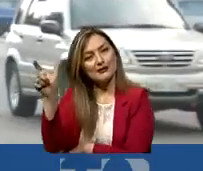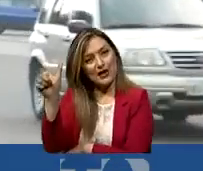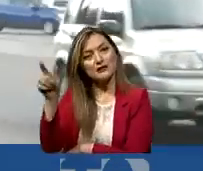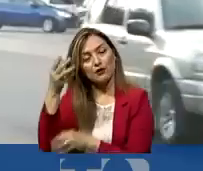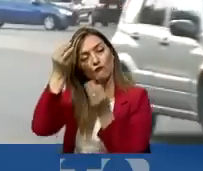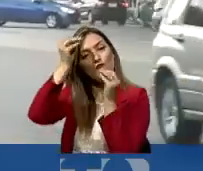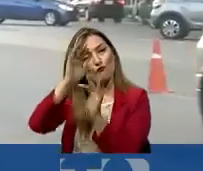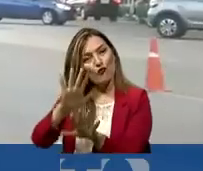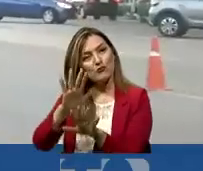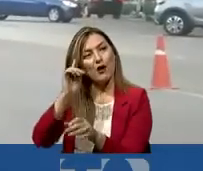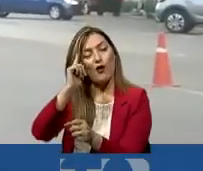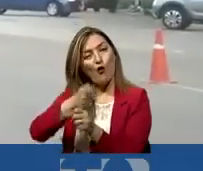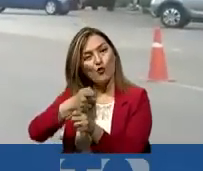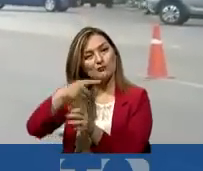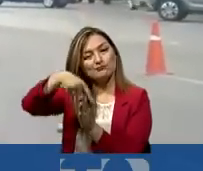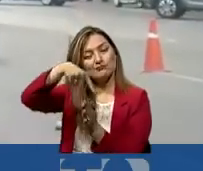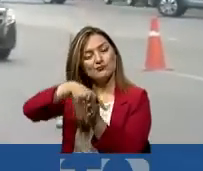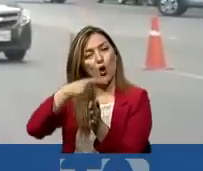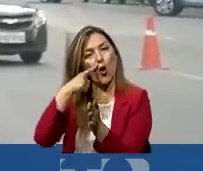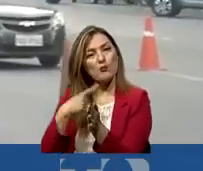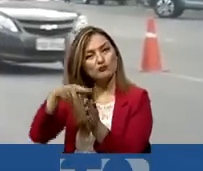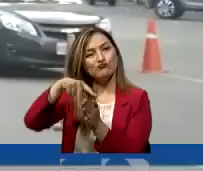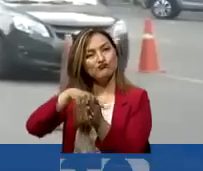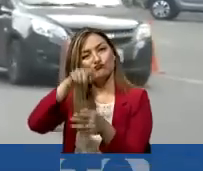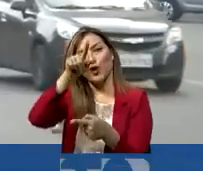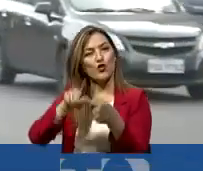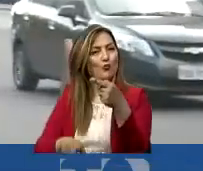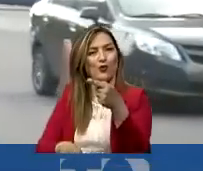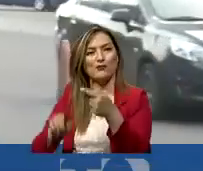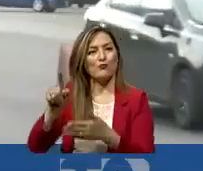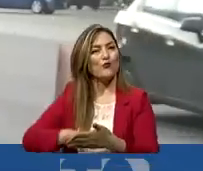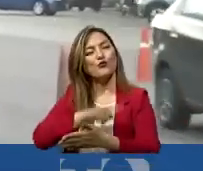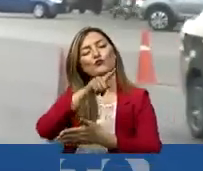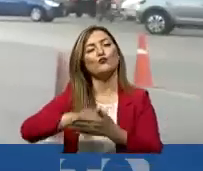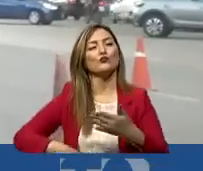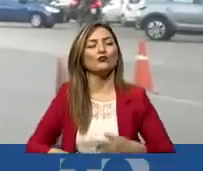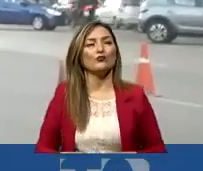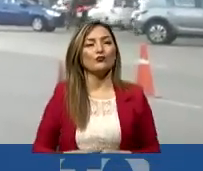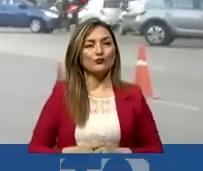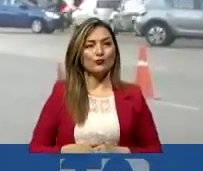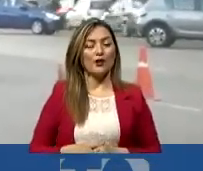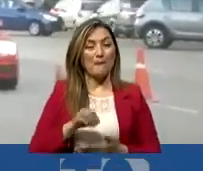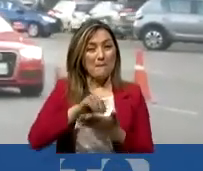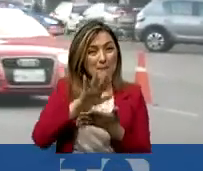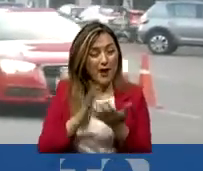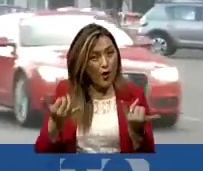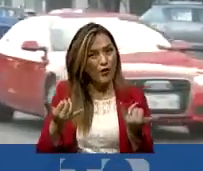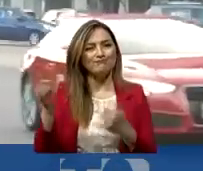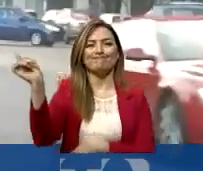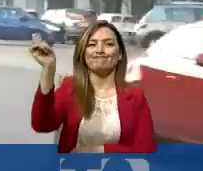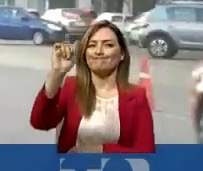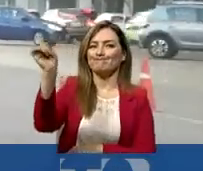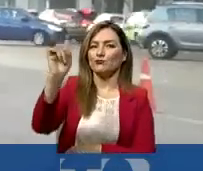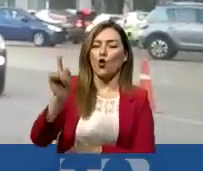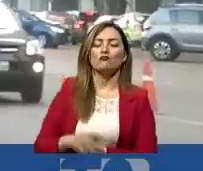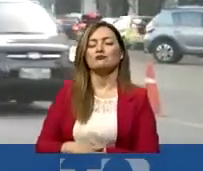sobre esta restricción de que dos ciudadanos puedan movilizarse en una motocicleta. Aún no empieza a regirse, falta que esta